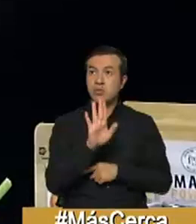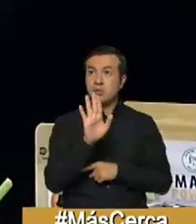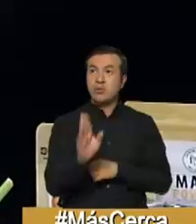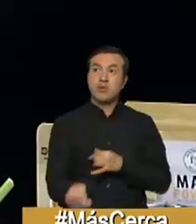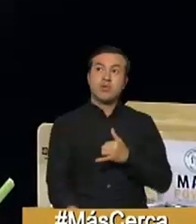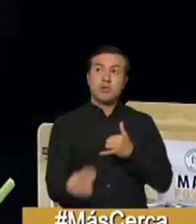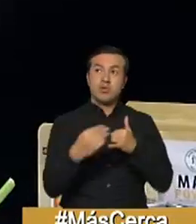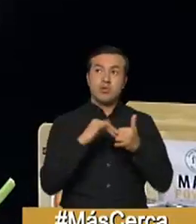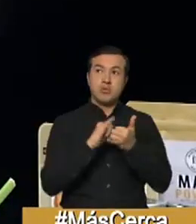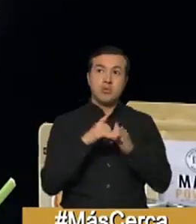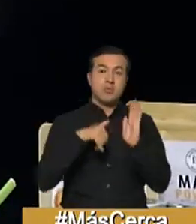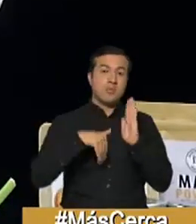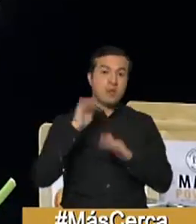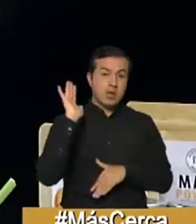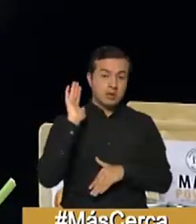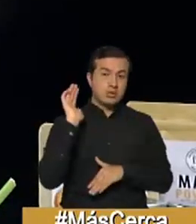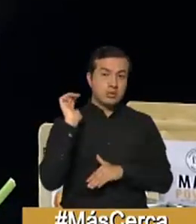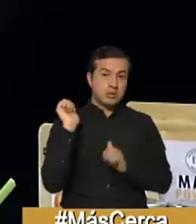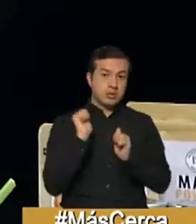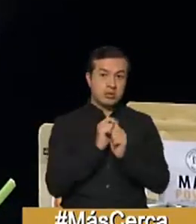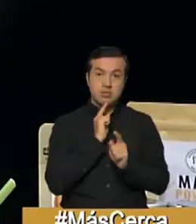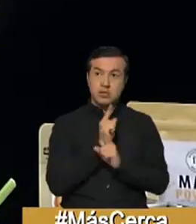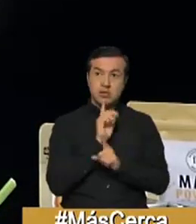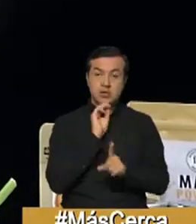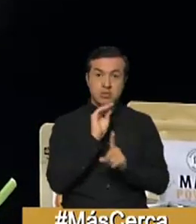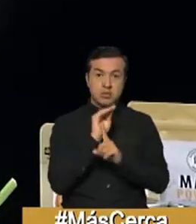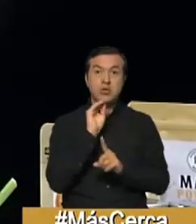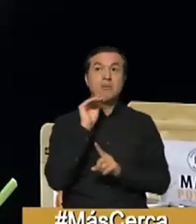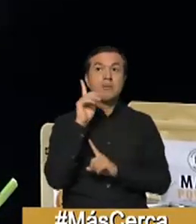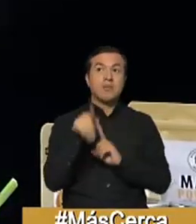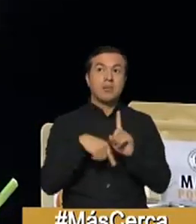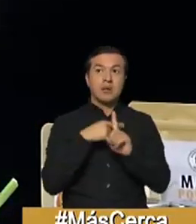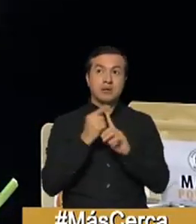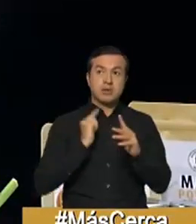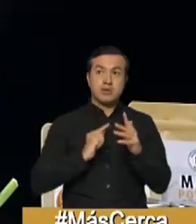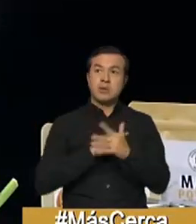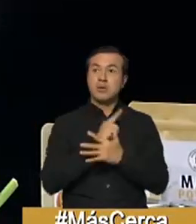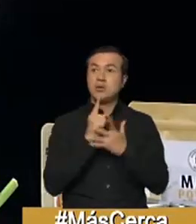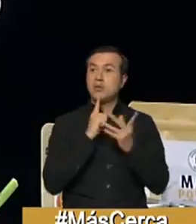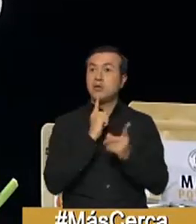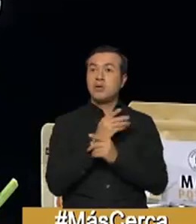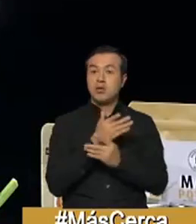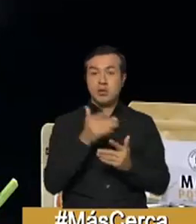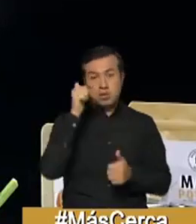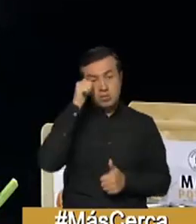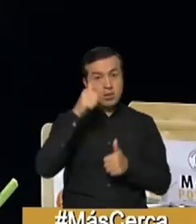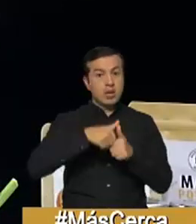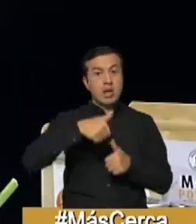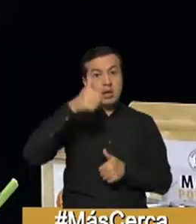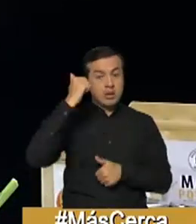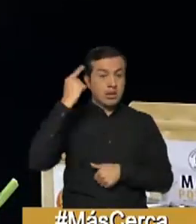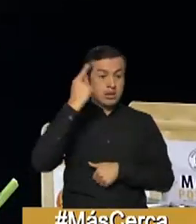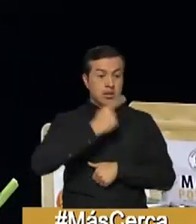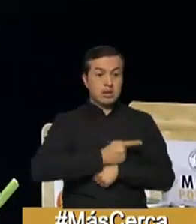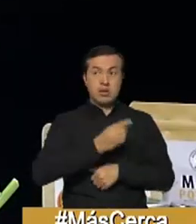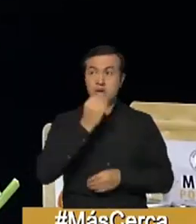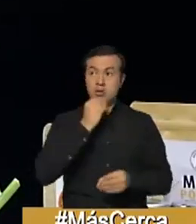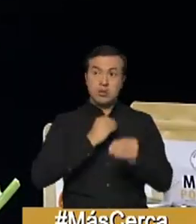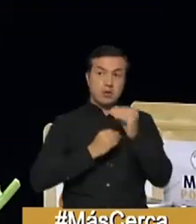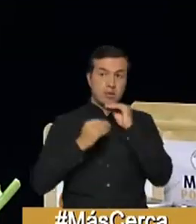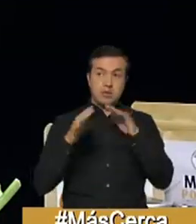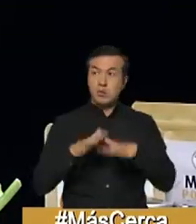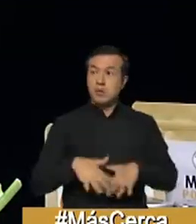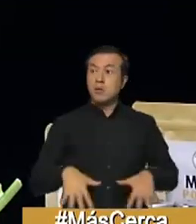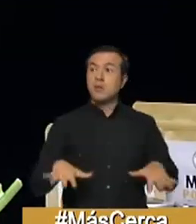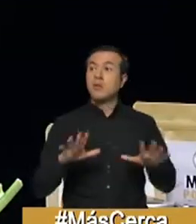al WhatsApp de Más Cerca para que nosotros por interno le demos un poquito más de información. Recuerde que ayer fue el Día de la Nutrición aquí